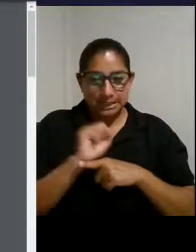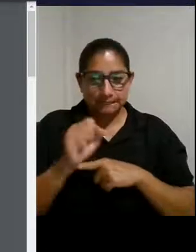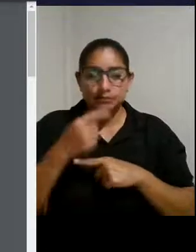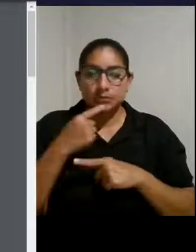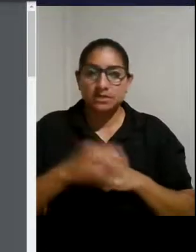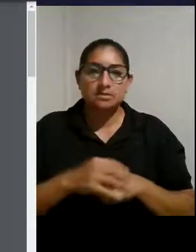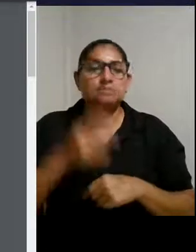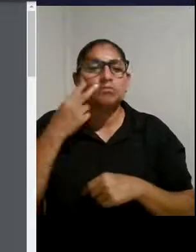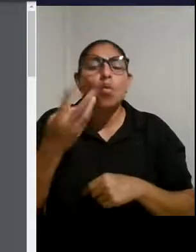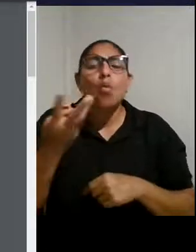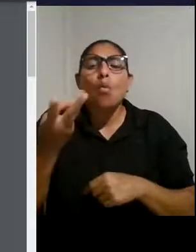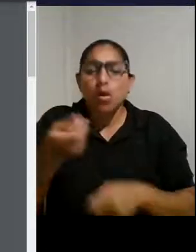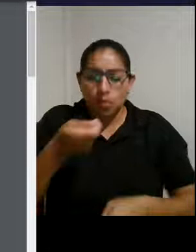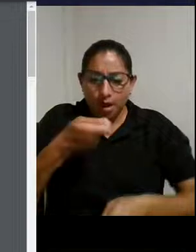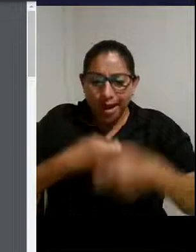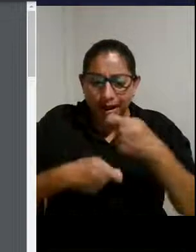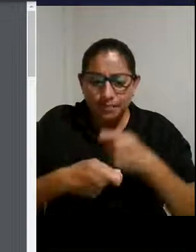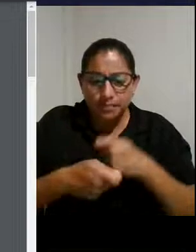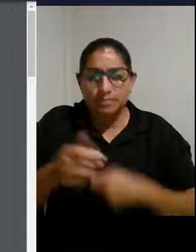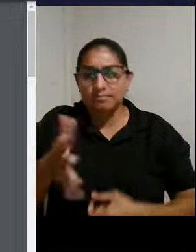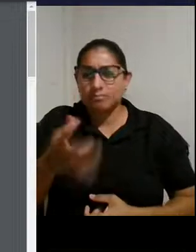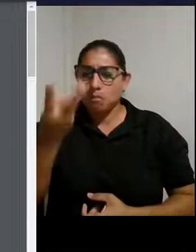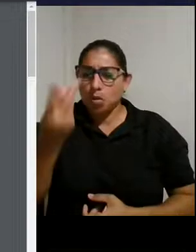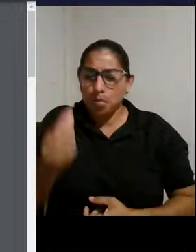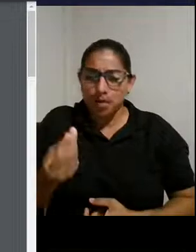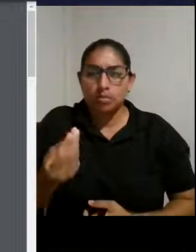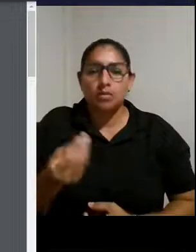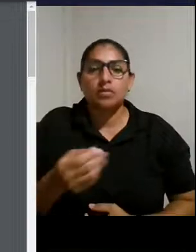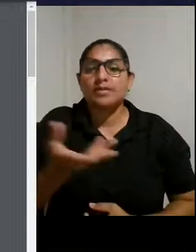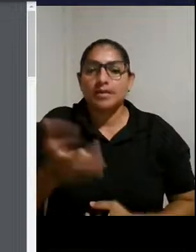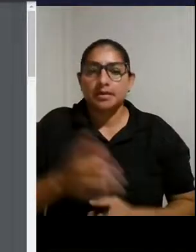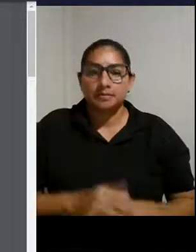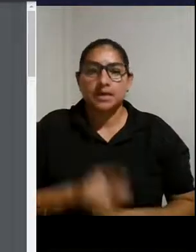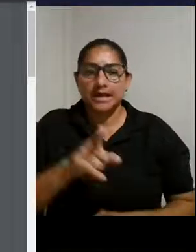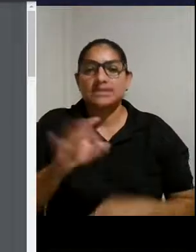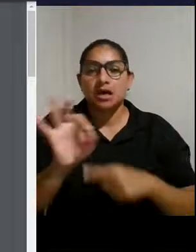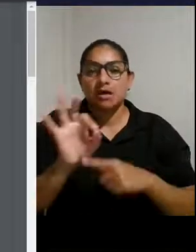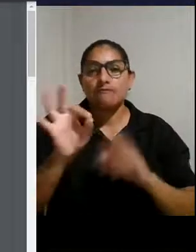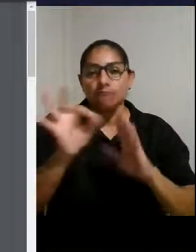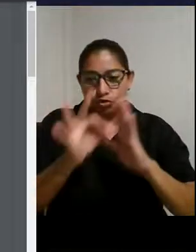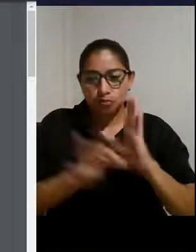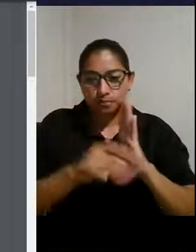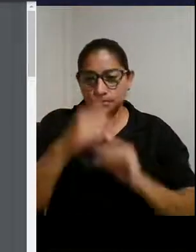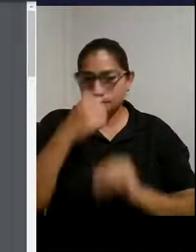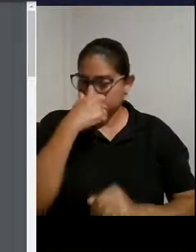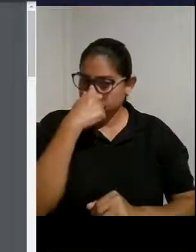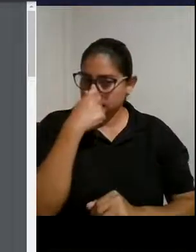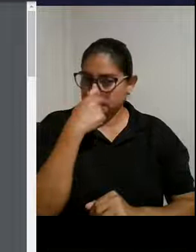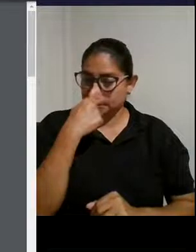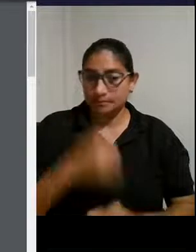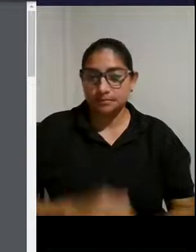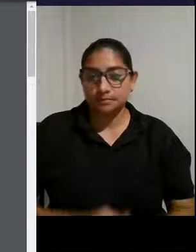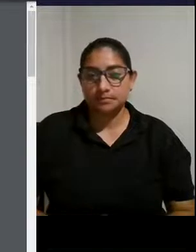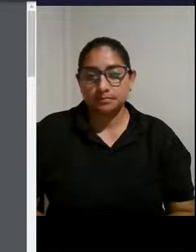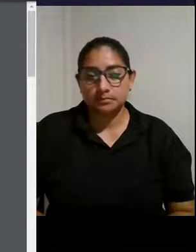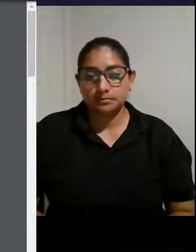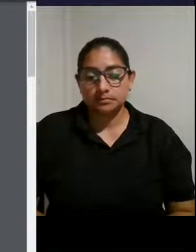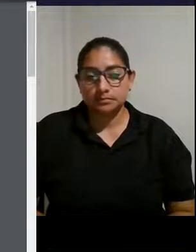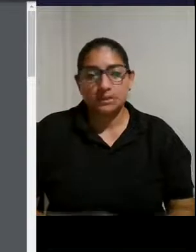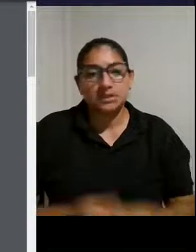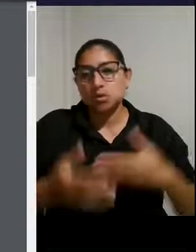determine la tasa de cambio promedio de esta función. Sí, es una función